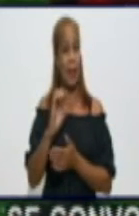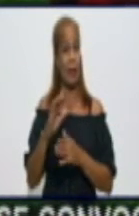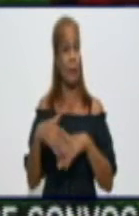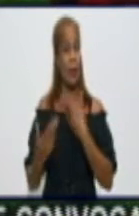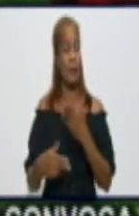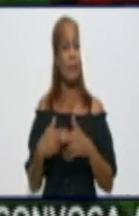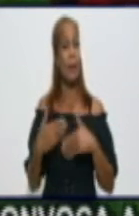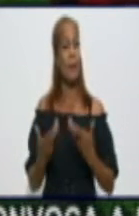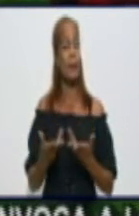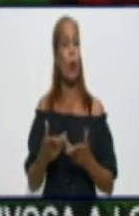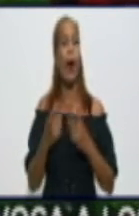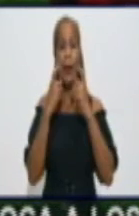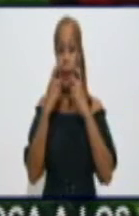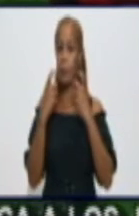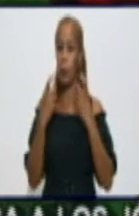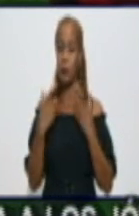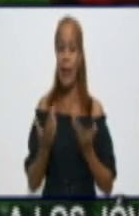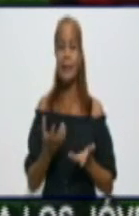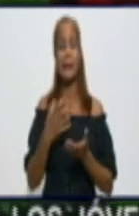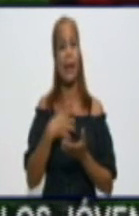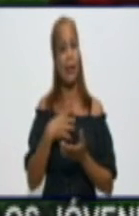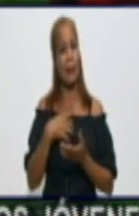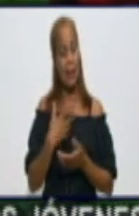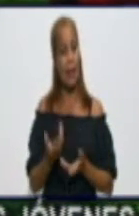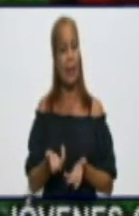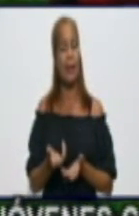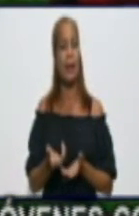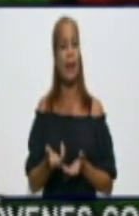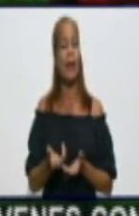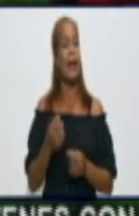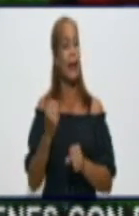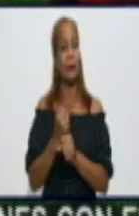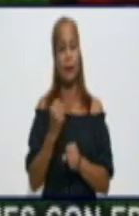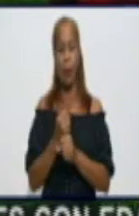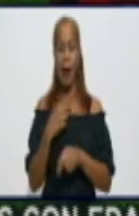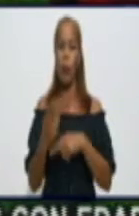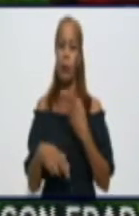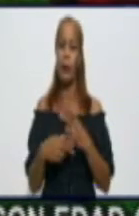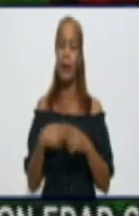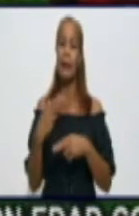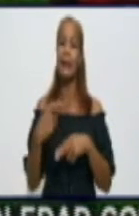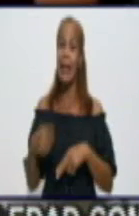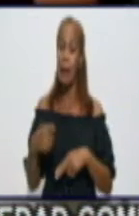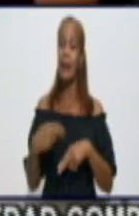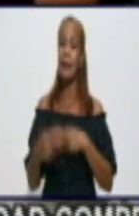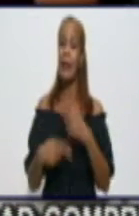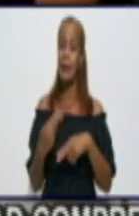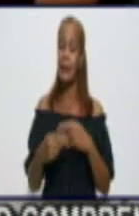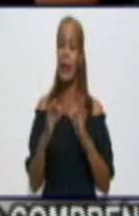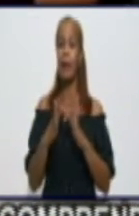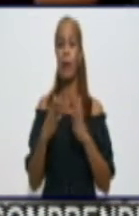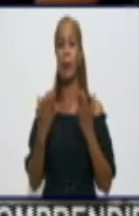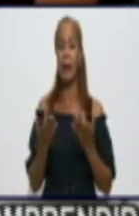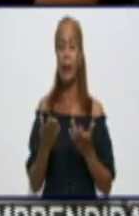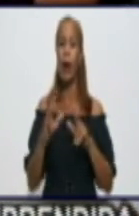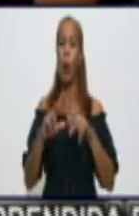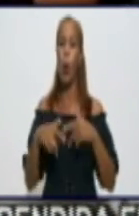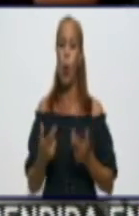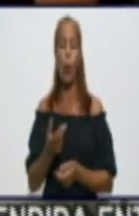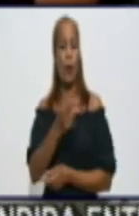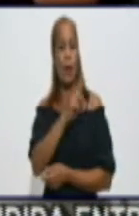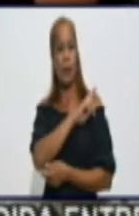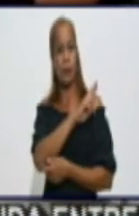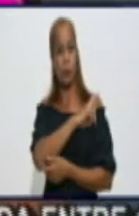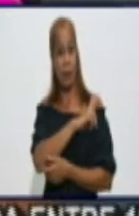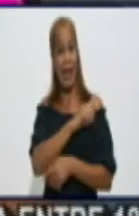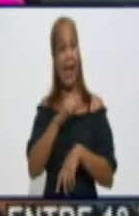al papel que debe jugar la familia en fortalecer su autorresponsabilidad en tiempo de